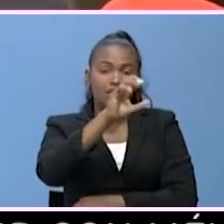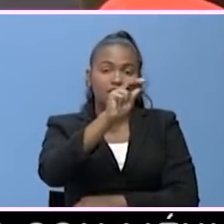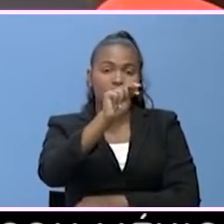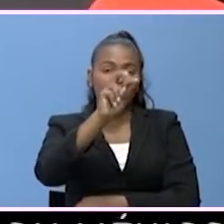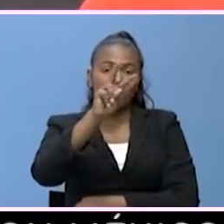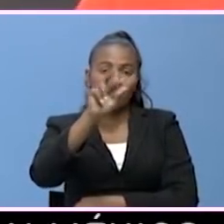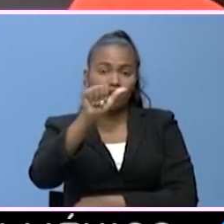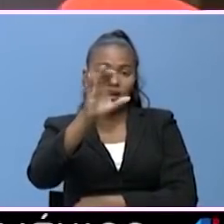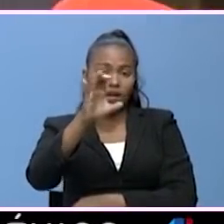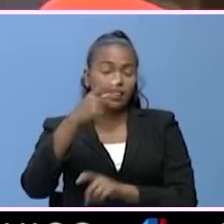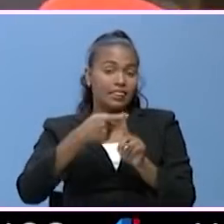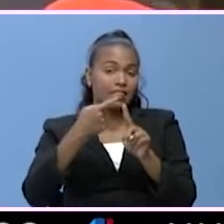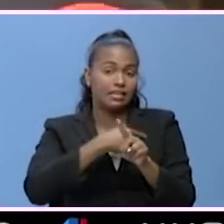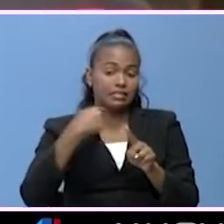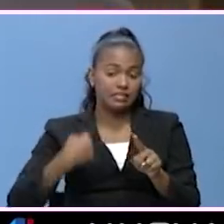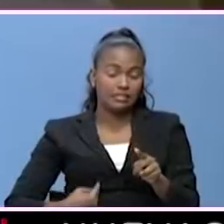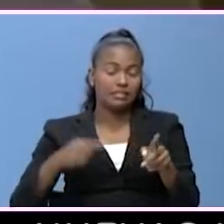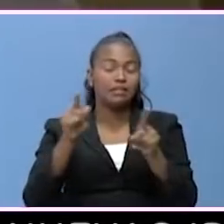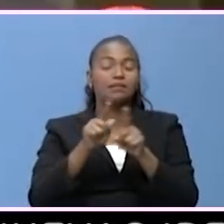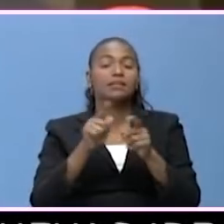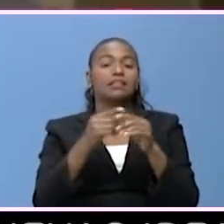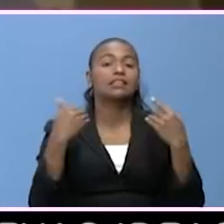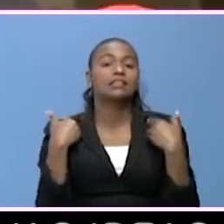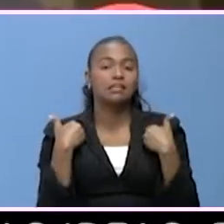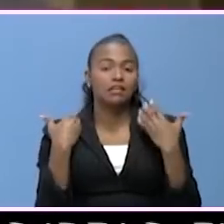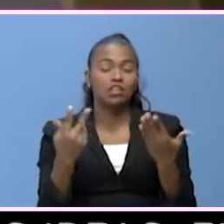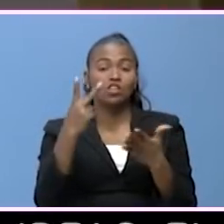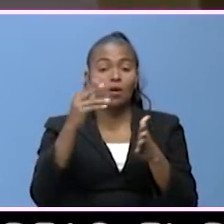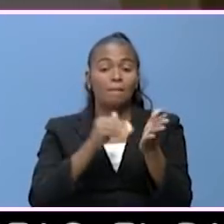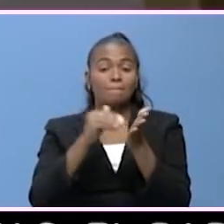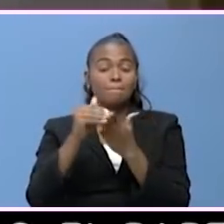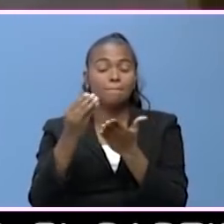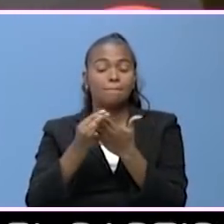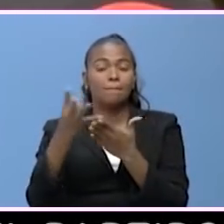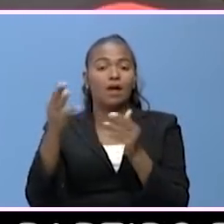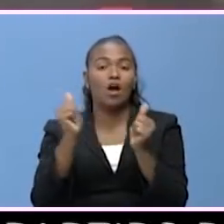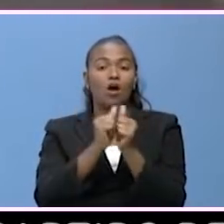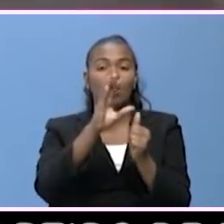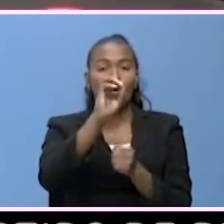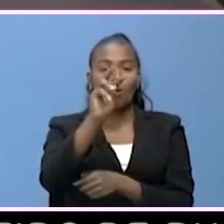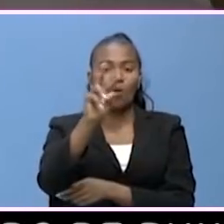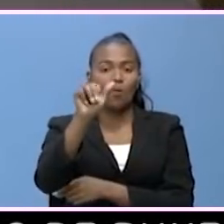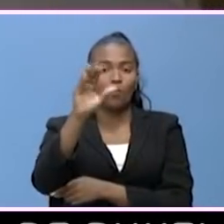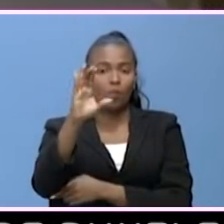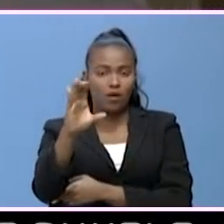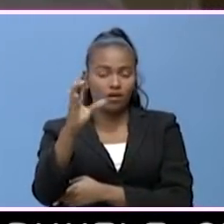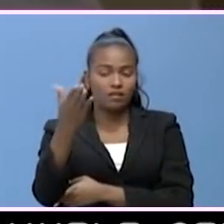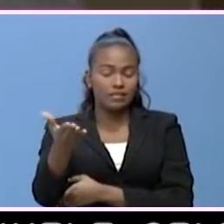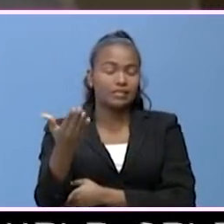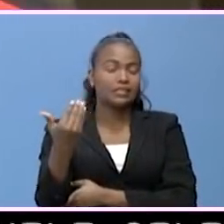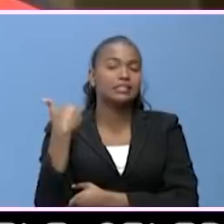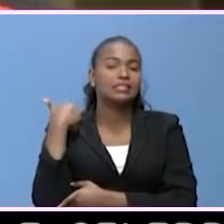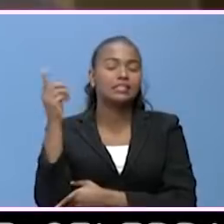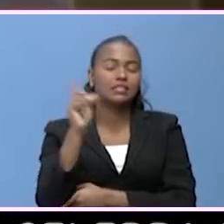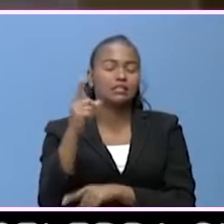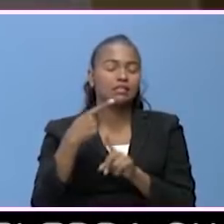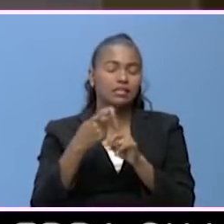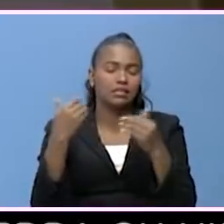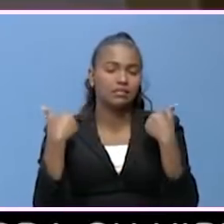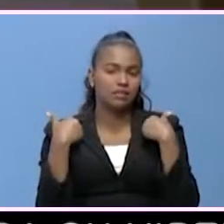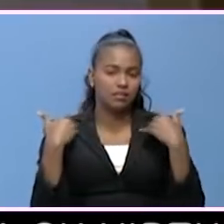en China, además de que tiene 2 millones con COVAX, que es donde